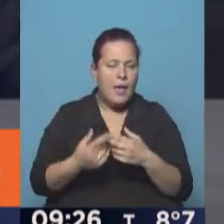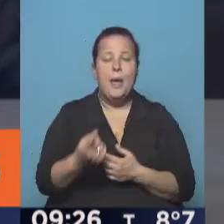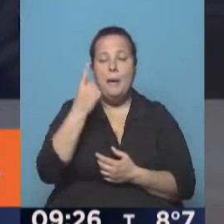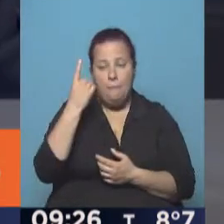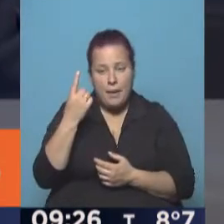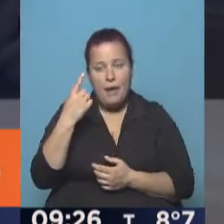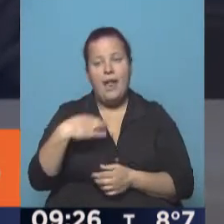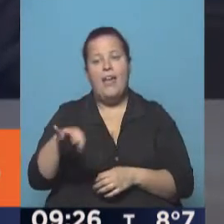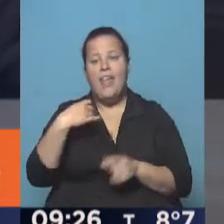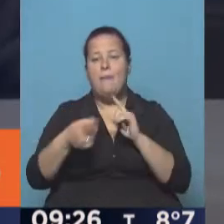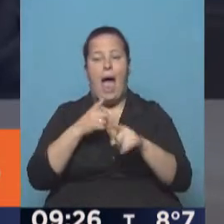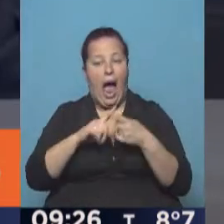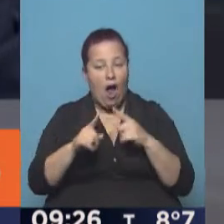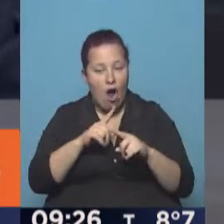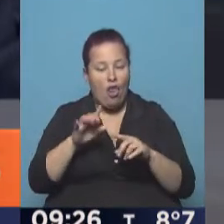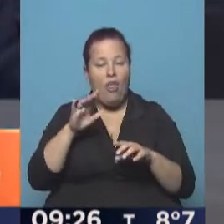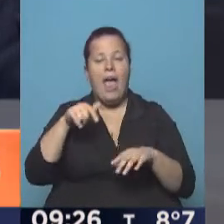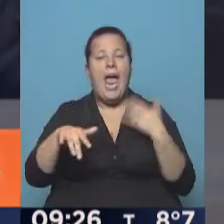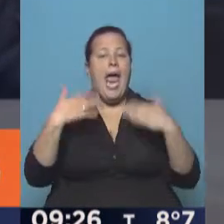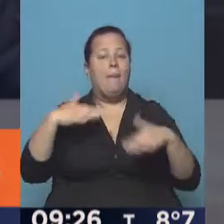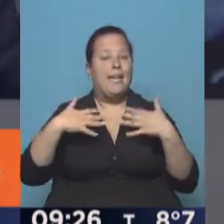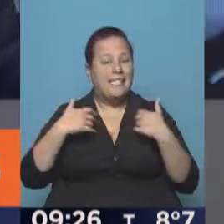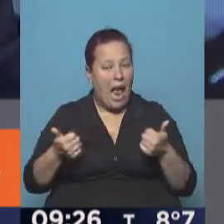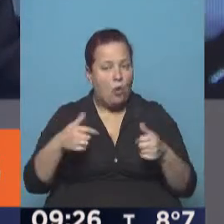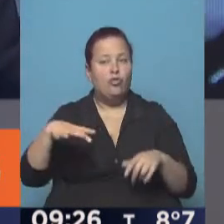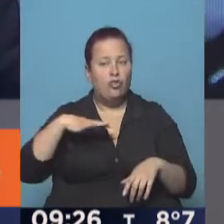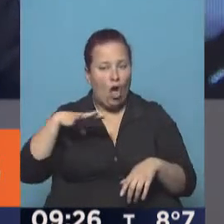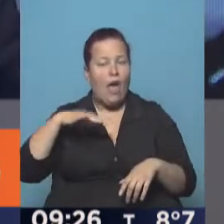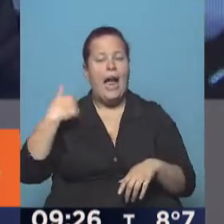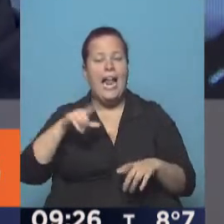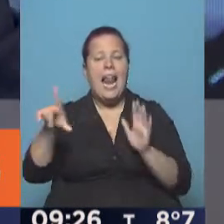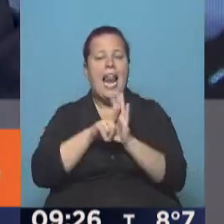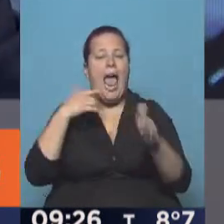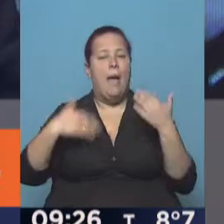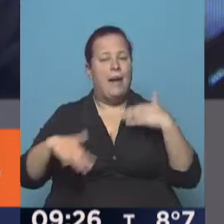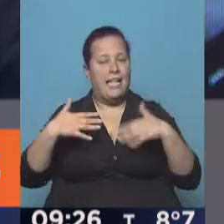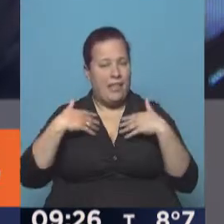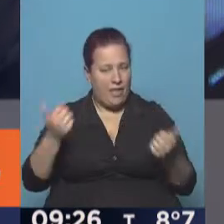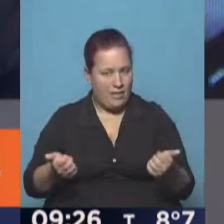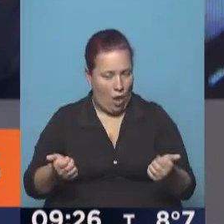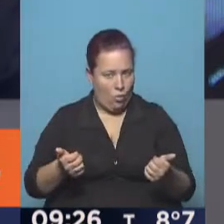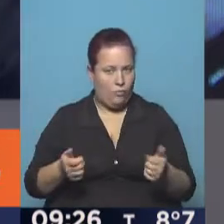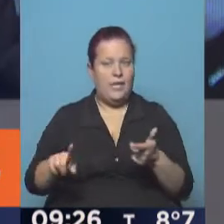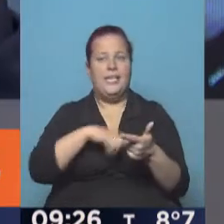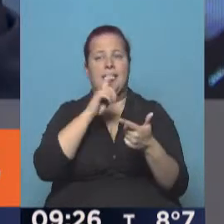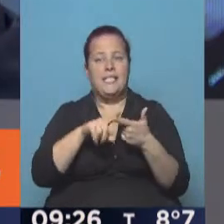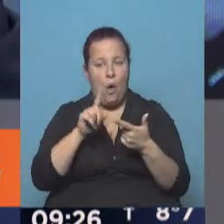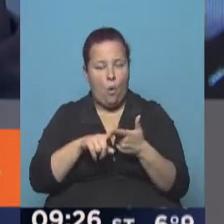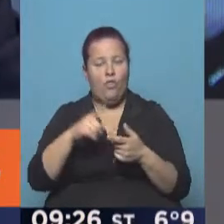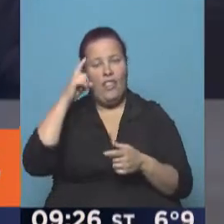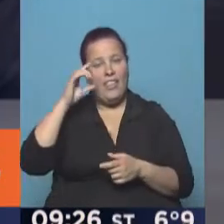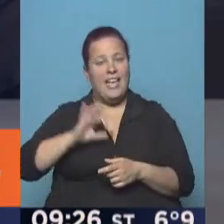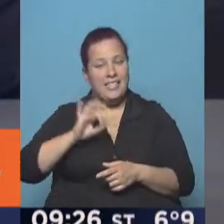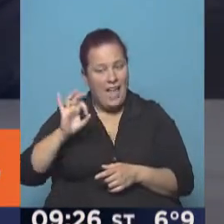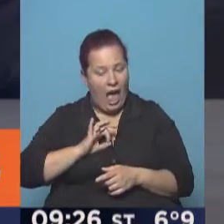tenemos que acordarnos que estamos dentro de emergencia sanitaria, está vigente en el país la ley de emergencia sanitaria. En segundo lugar, en estos 10 años